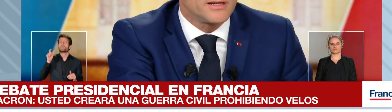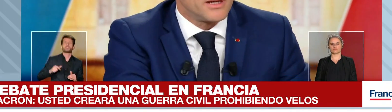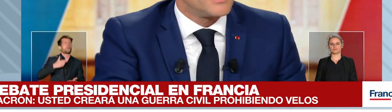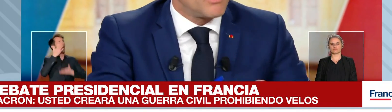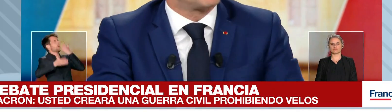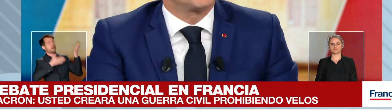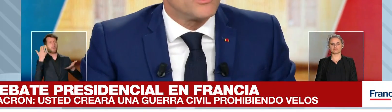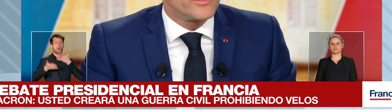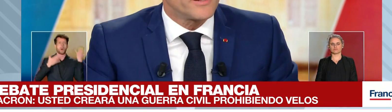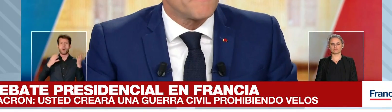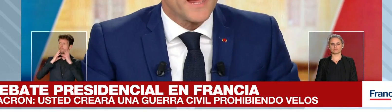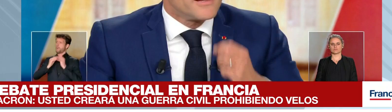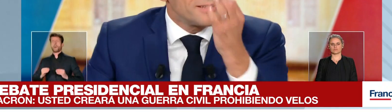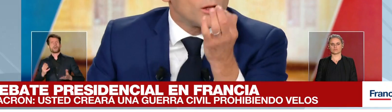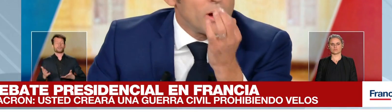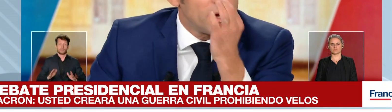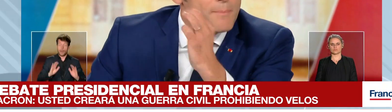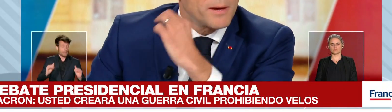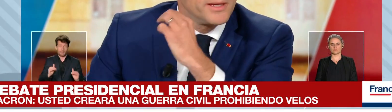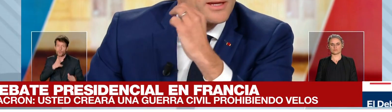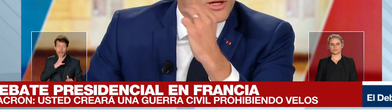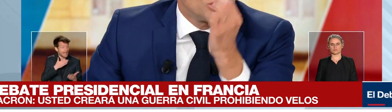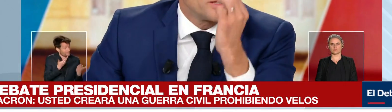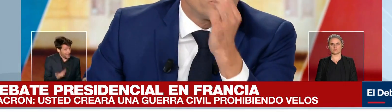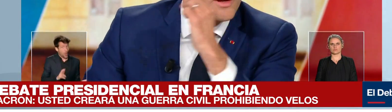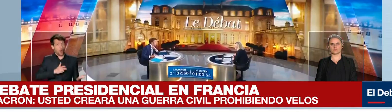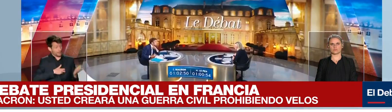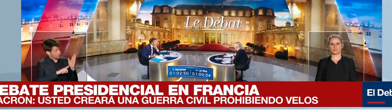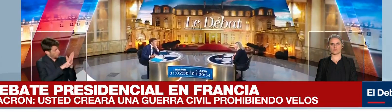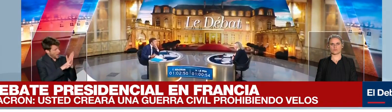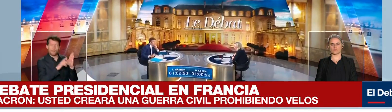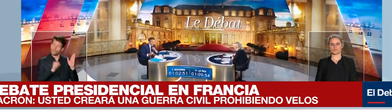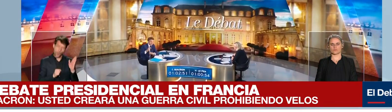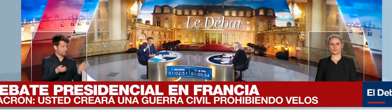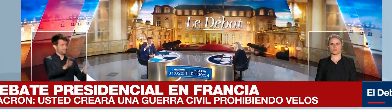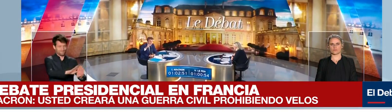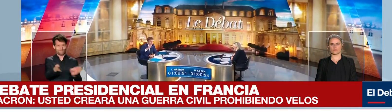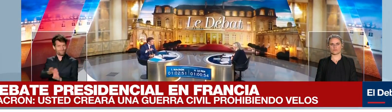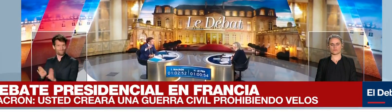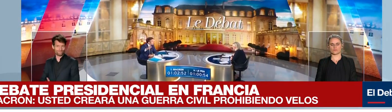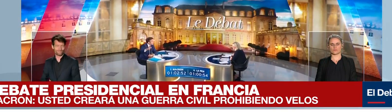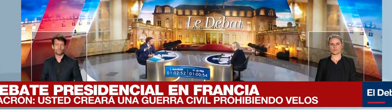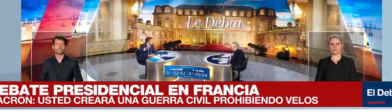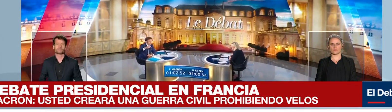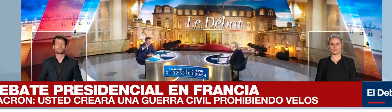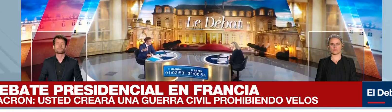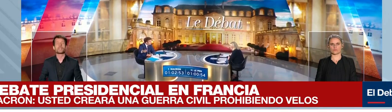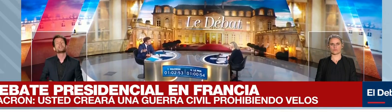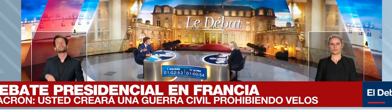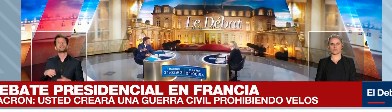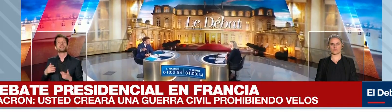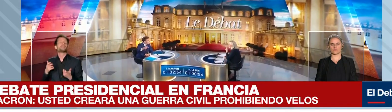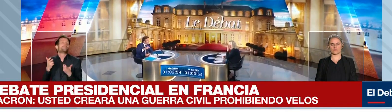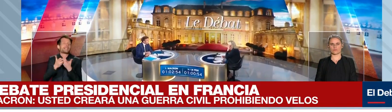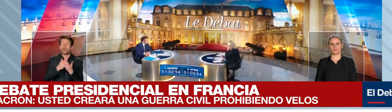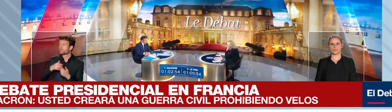peores de las cosas. No podíamos cretarlas, cerrarlas por temas sanitarios. Esta ley permitió poner fin a un sistema donde personas que se les pagaba